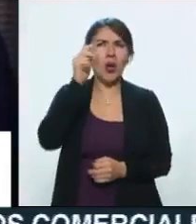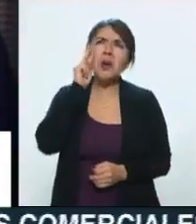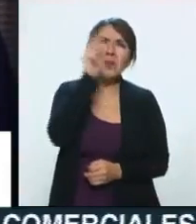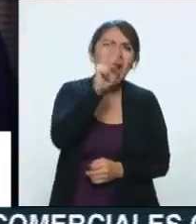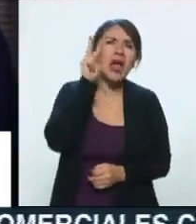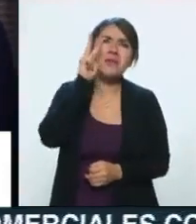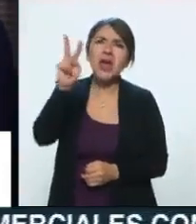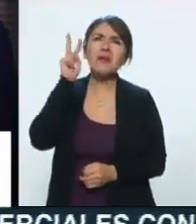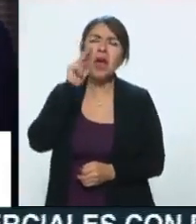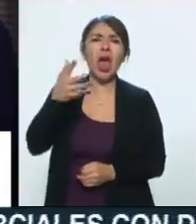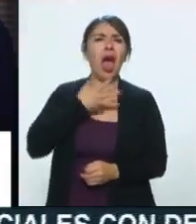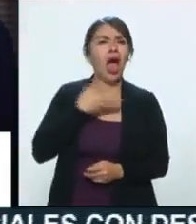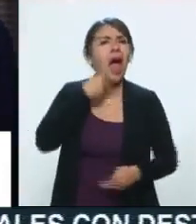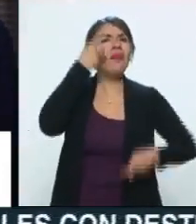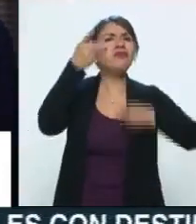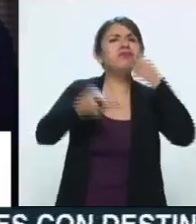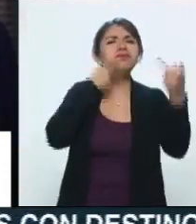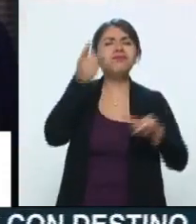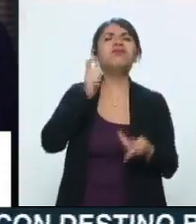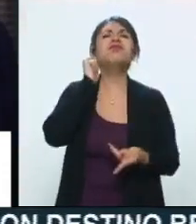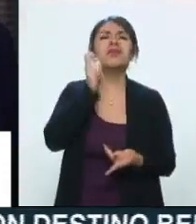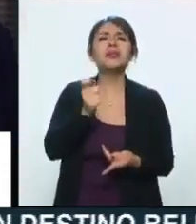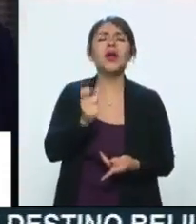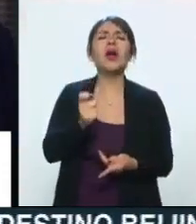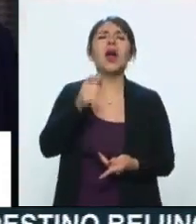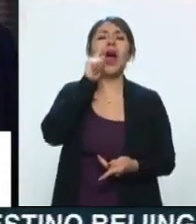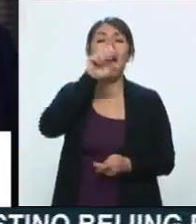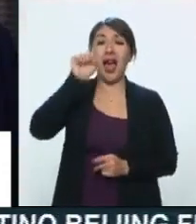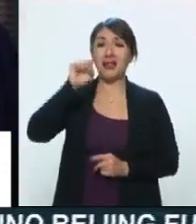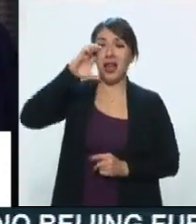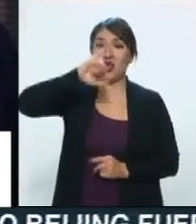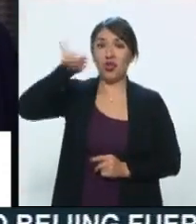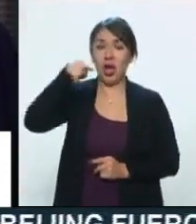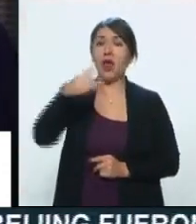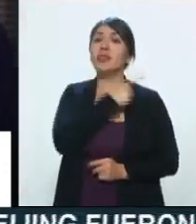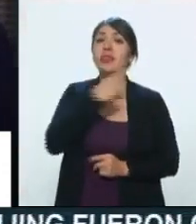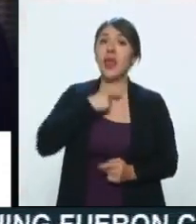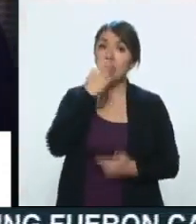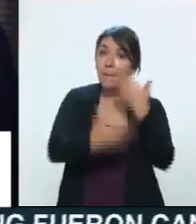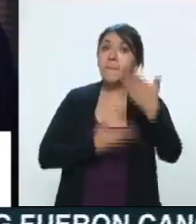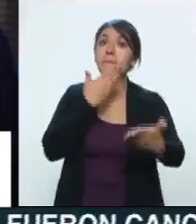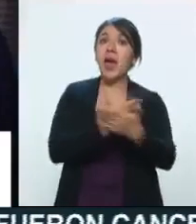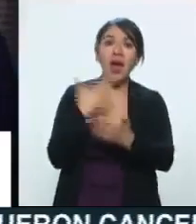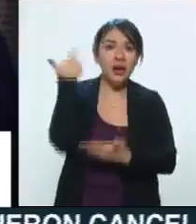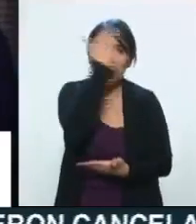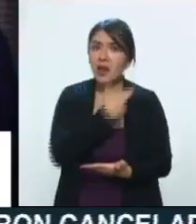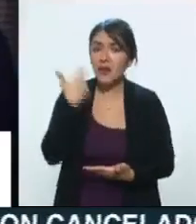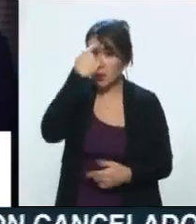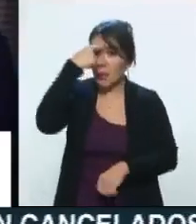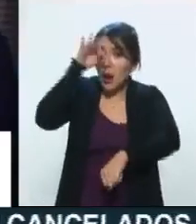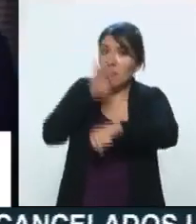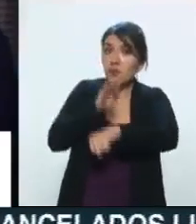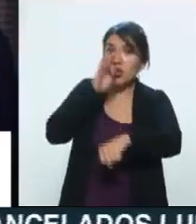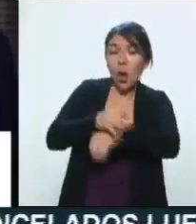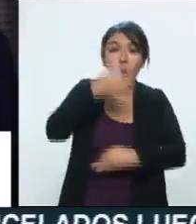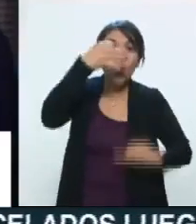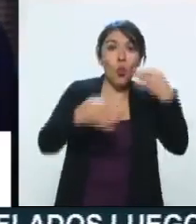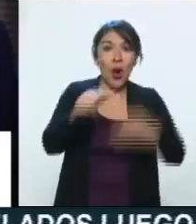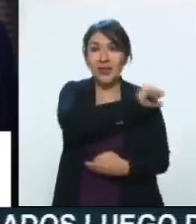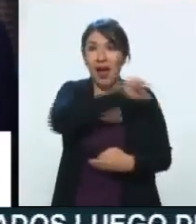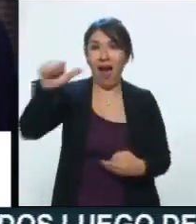Leímos que se mencionó que el Poder Judicial iba a solicitar que se revisara la protección de los